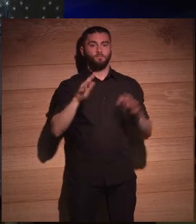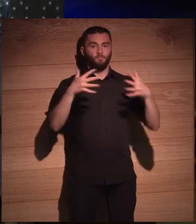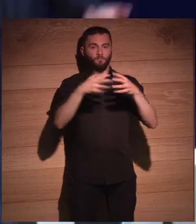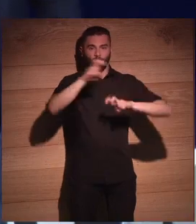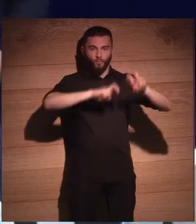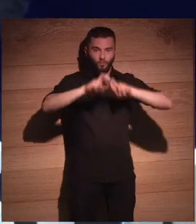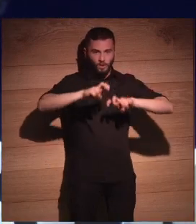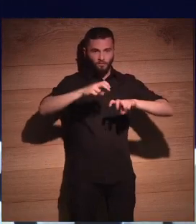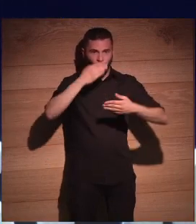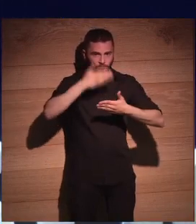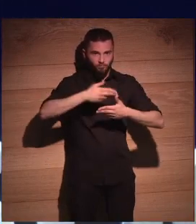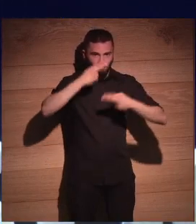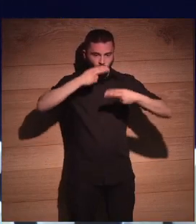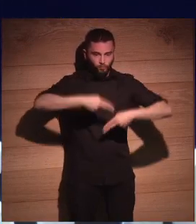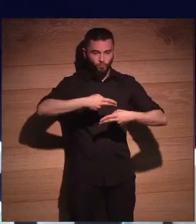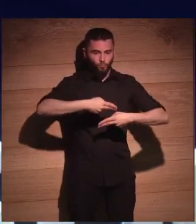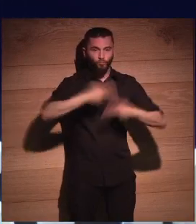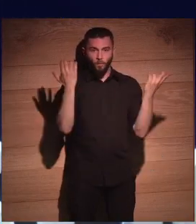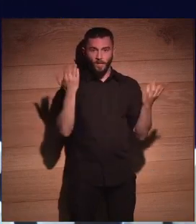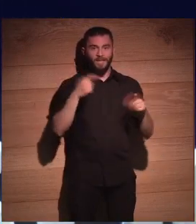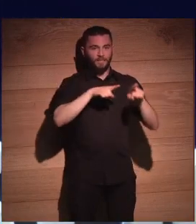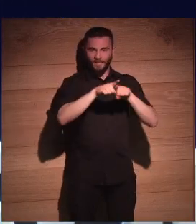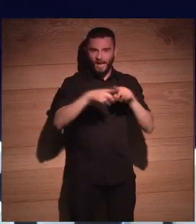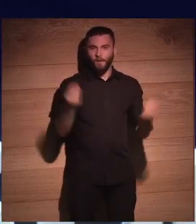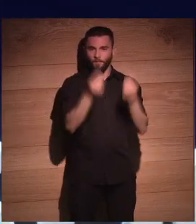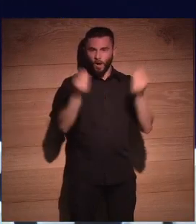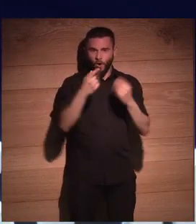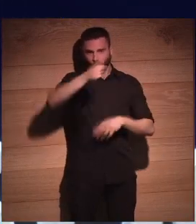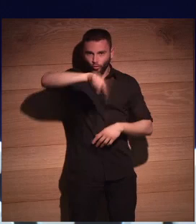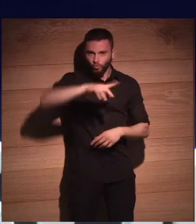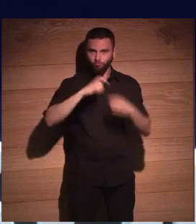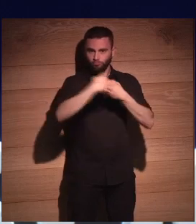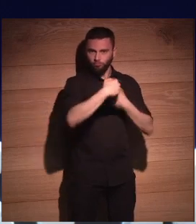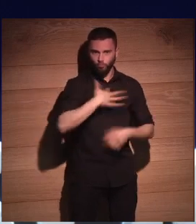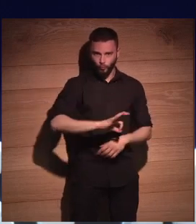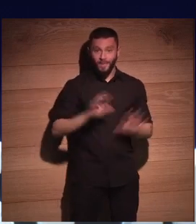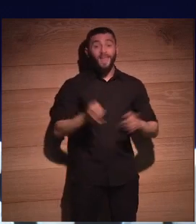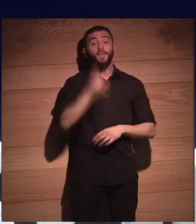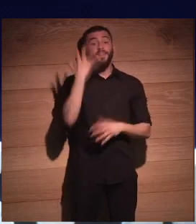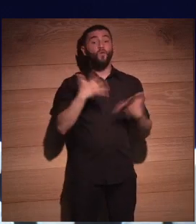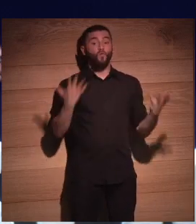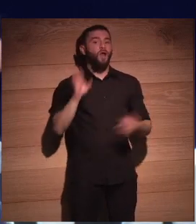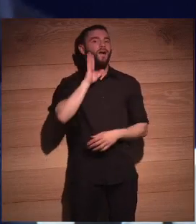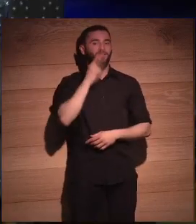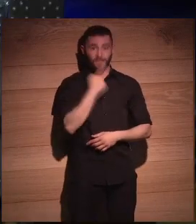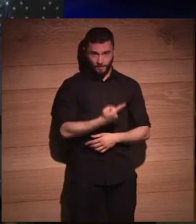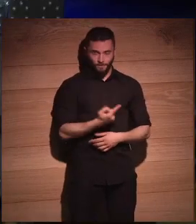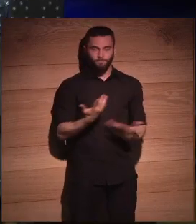ver, comentar, criticar, mejorar, etcétera. Y la idea es que, como os decía, ¿no?